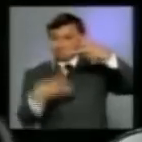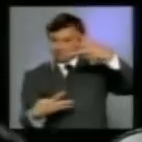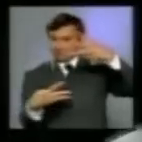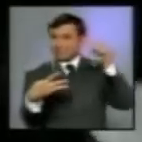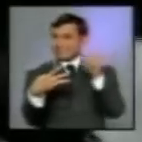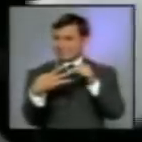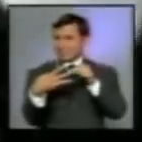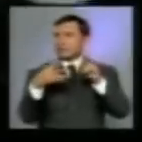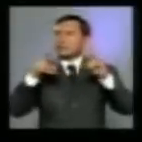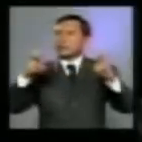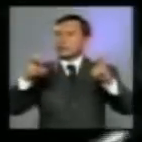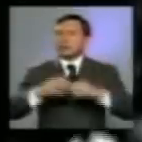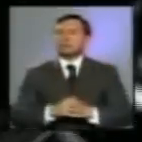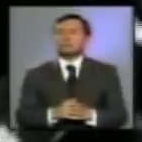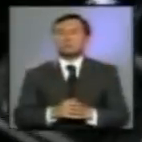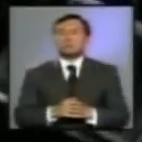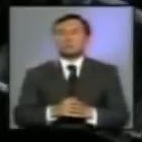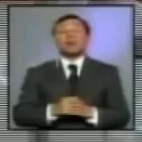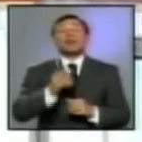Orden y la pregunta: